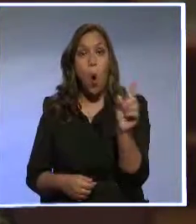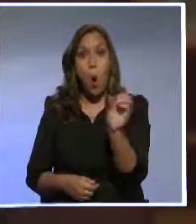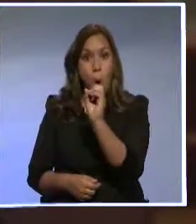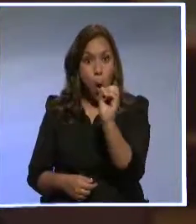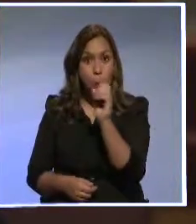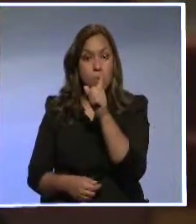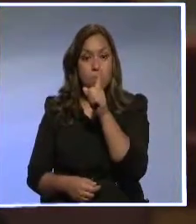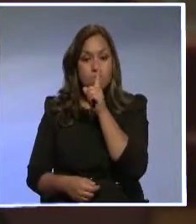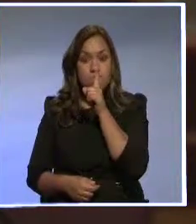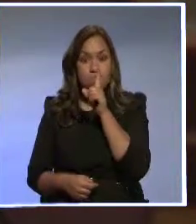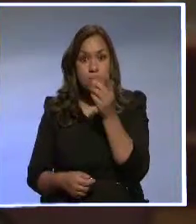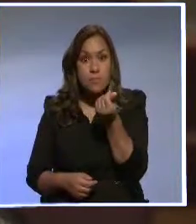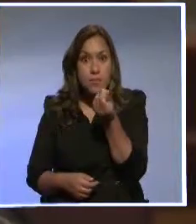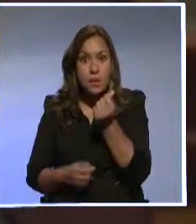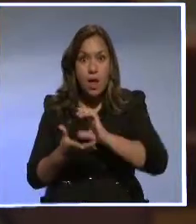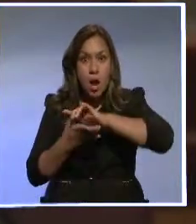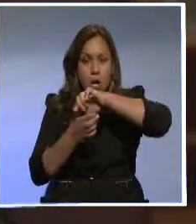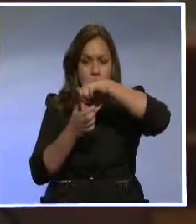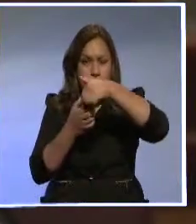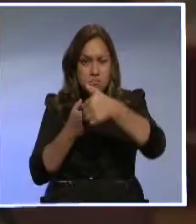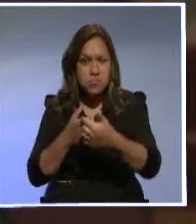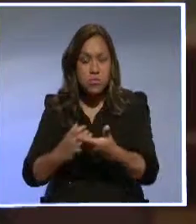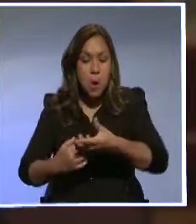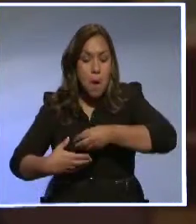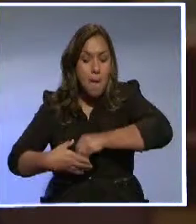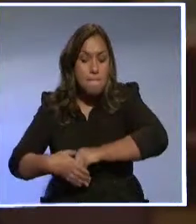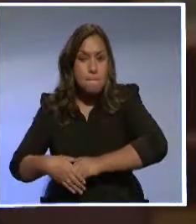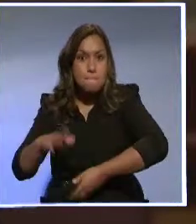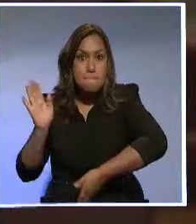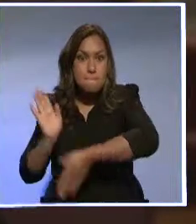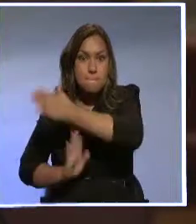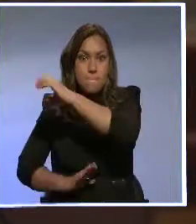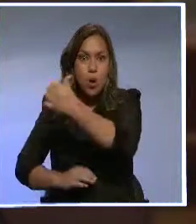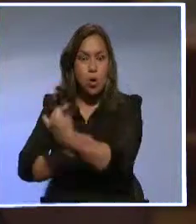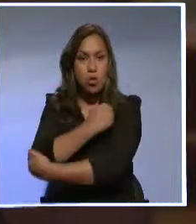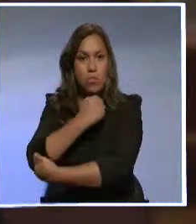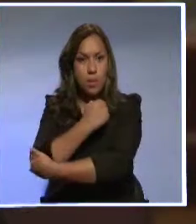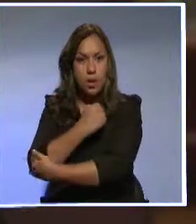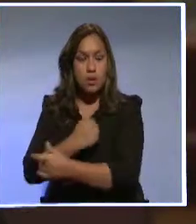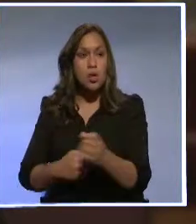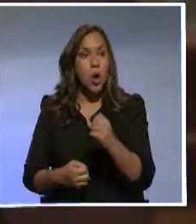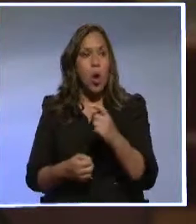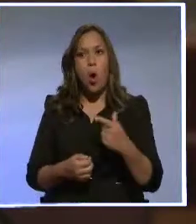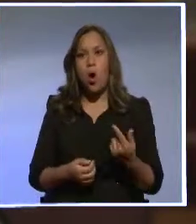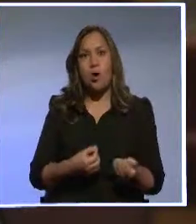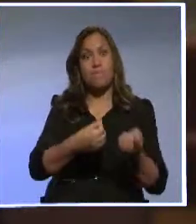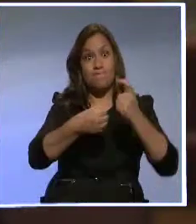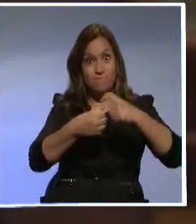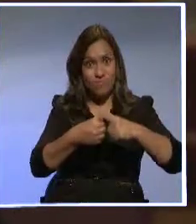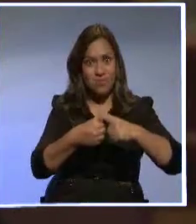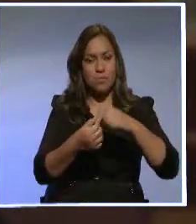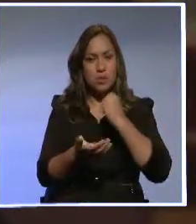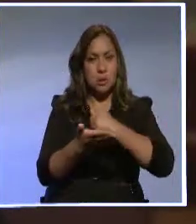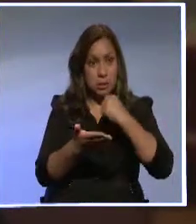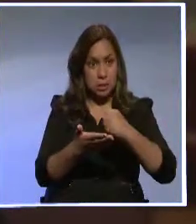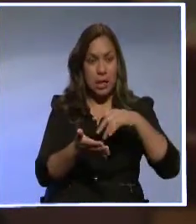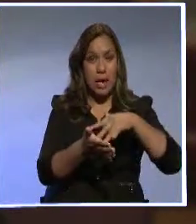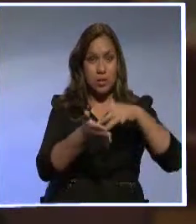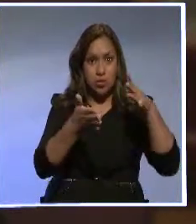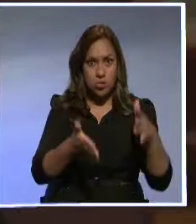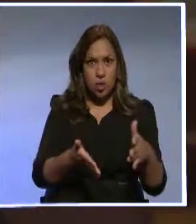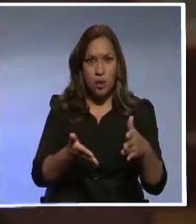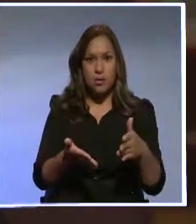como tú dices había exceso en los costos de las matrículas hay que entender que una universidad no es un